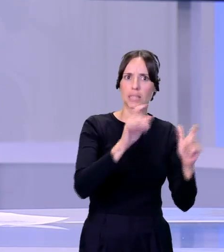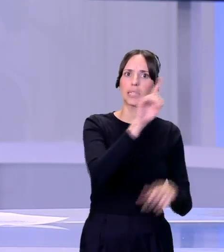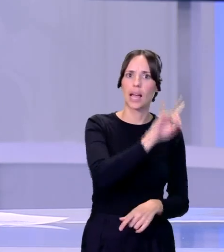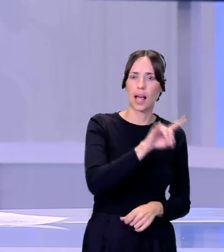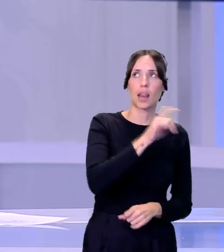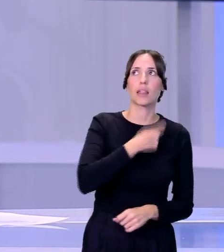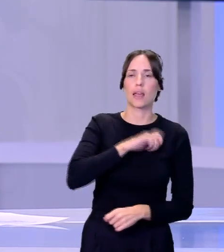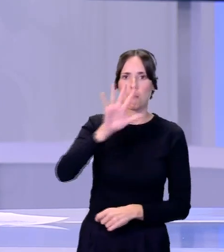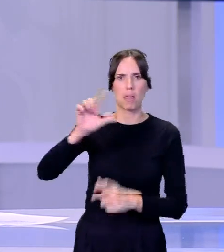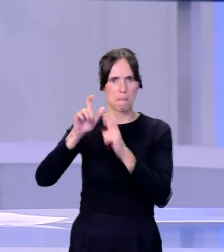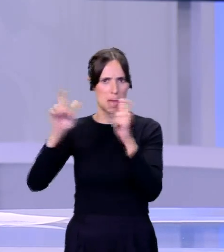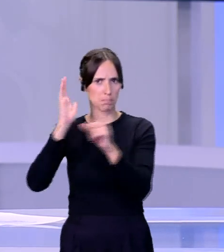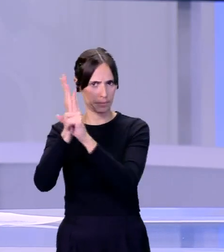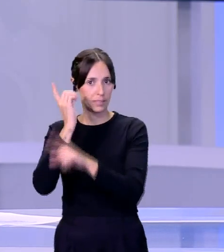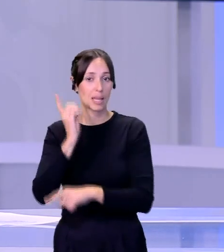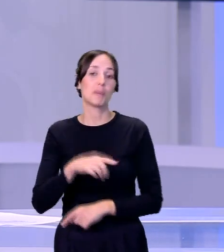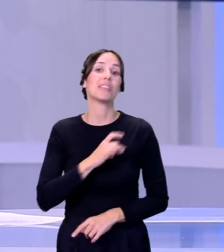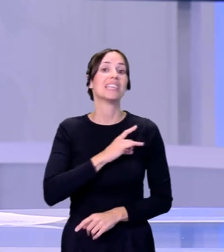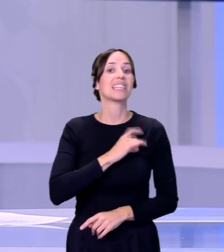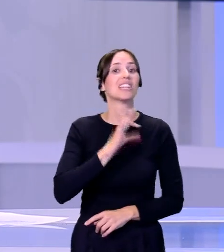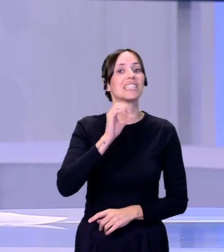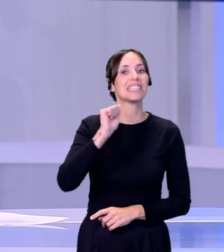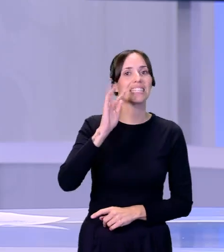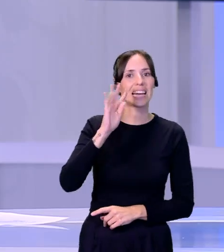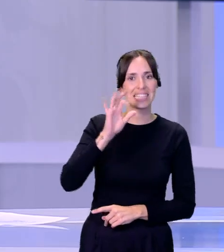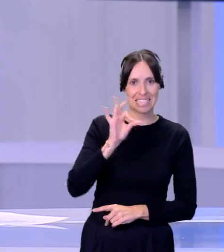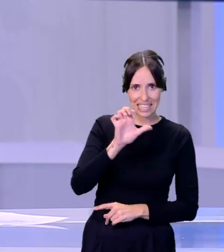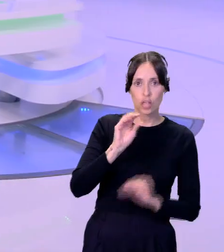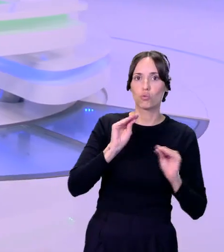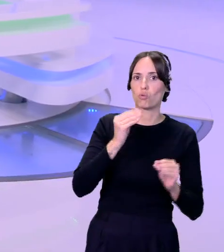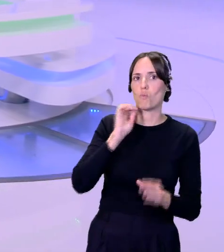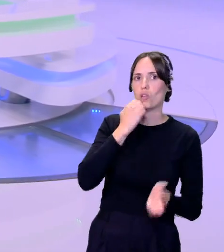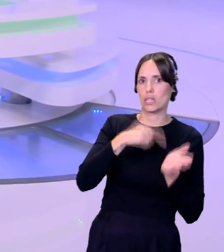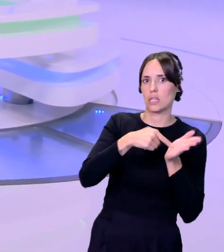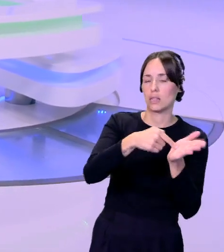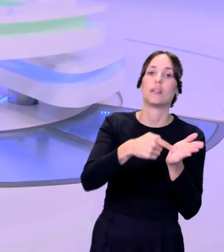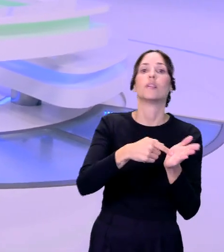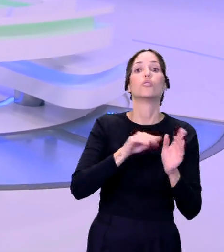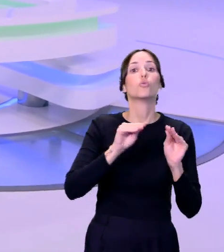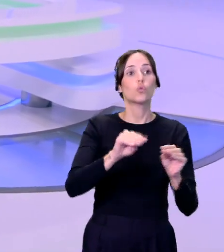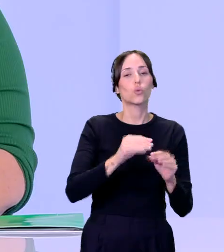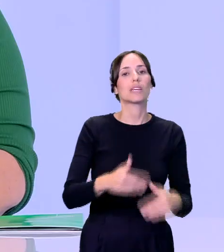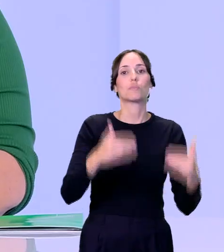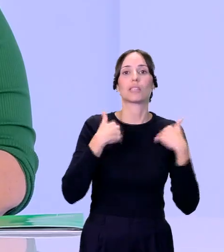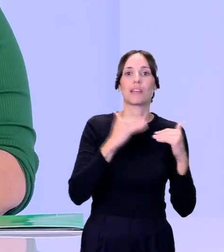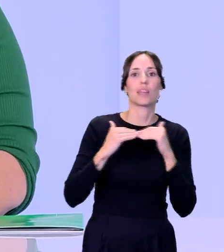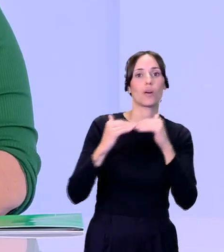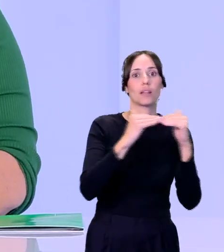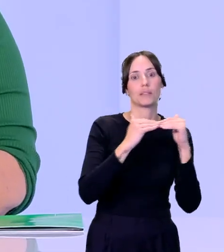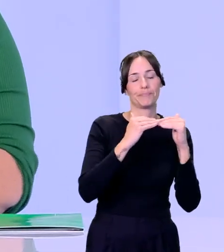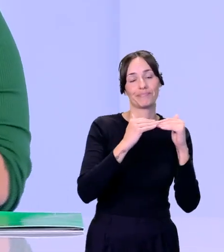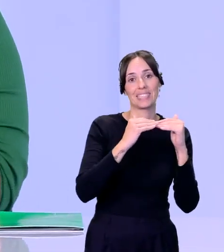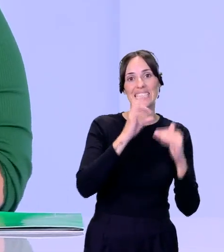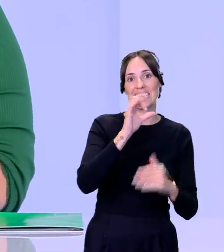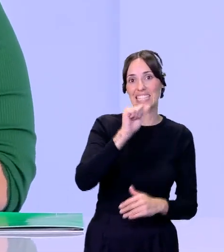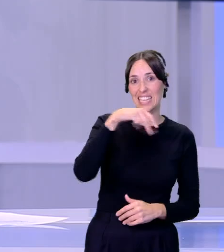y es una denuncia que ha hecho el sindicato profesional SATSE. Hoy nos acompaña su delegada de Igualdad, Alejandra Sánchez. ¿Qué tal? Buenos días. Hola, Alejandra. buenos días a las dos. Bueno,